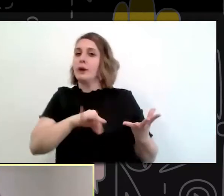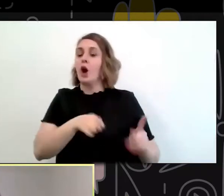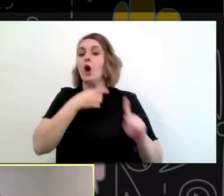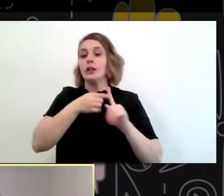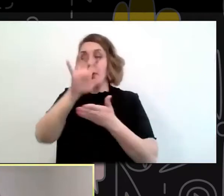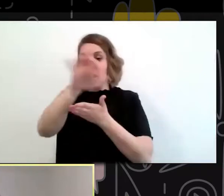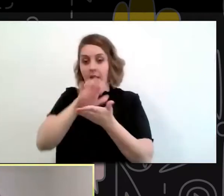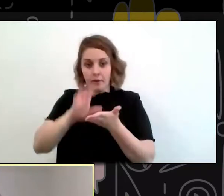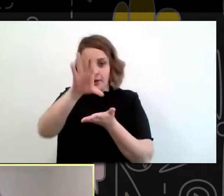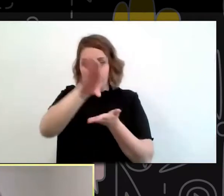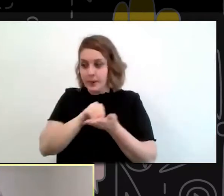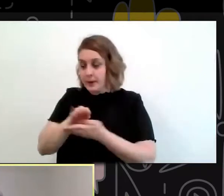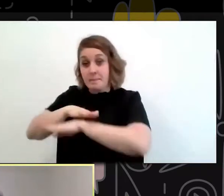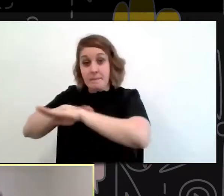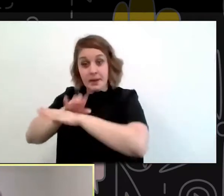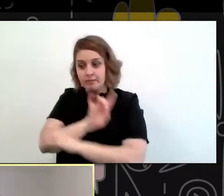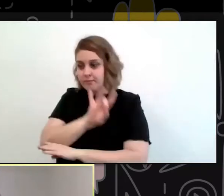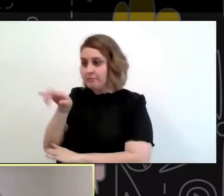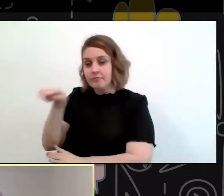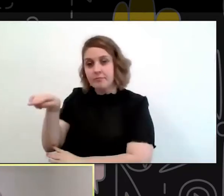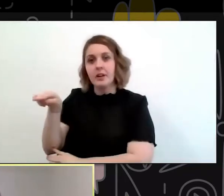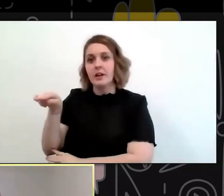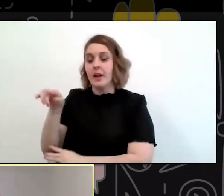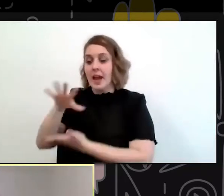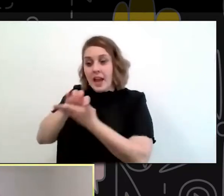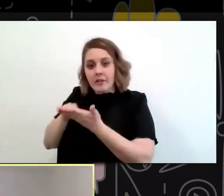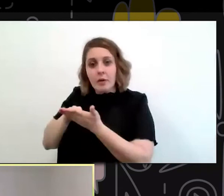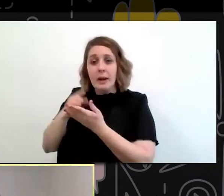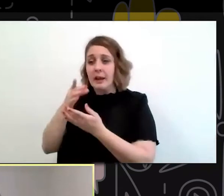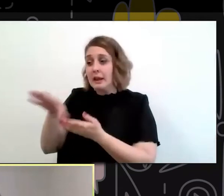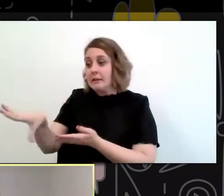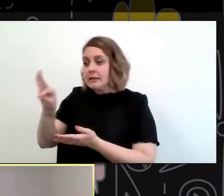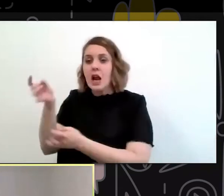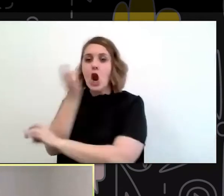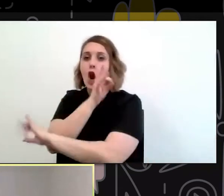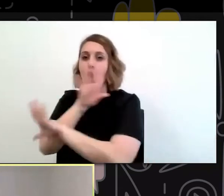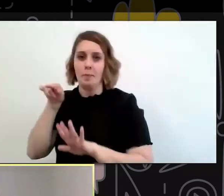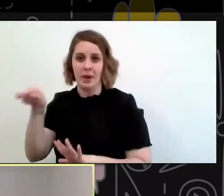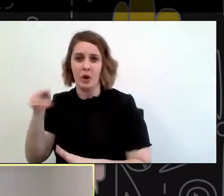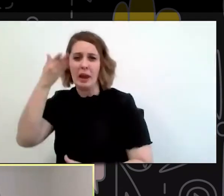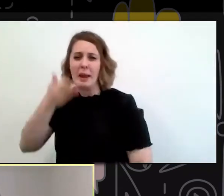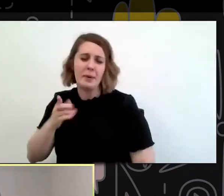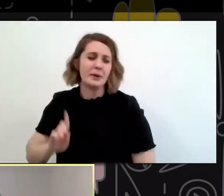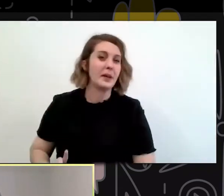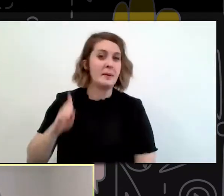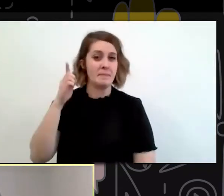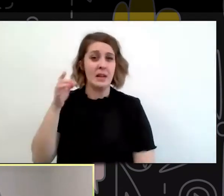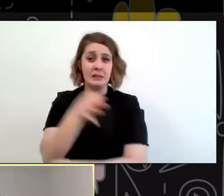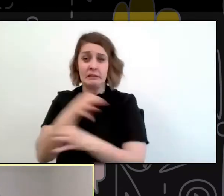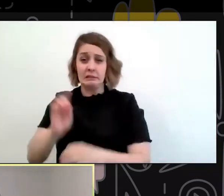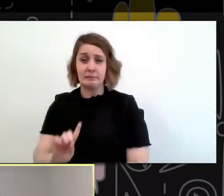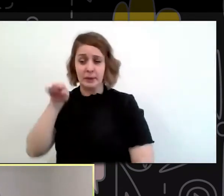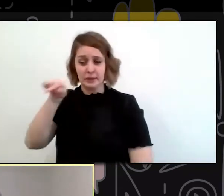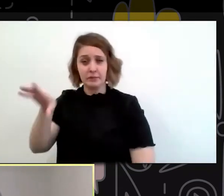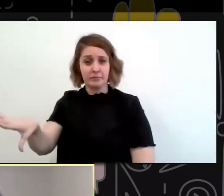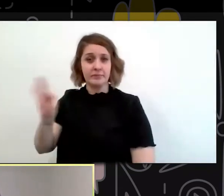que llegue al ministerio pueda llevar la mejor decisión posible, la más relevante para los pacientes y la más acorde. Y